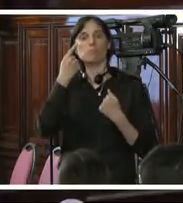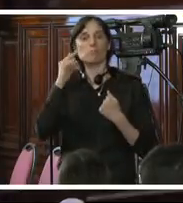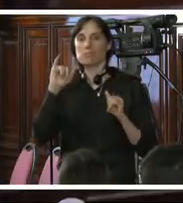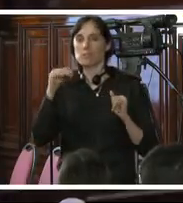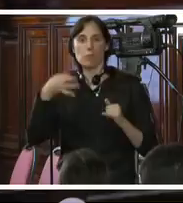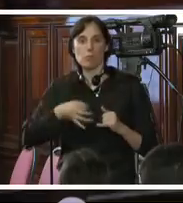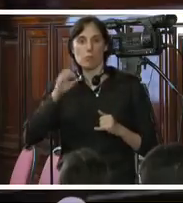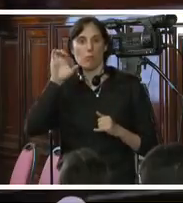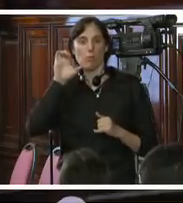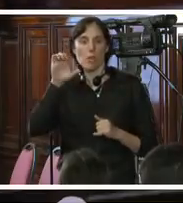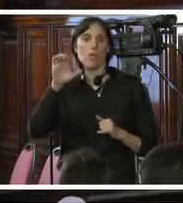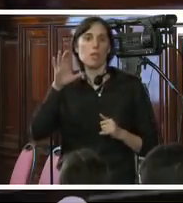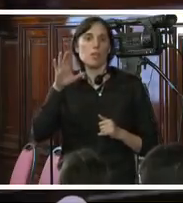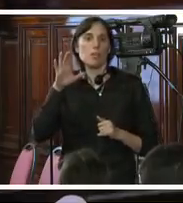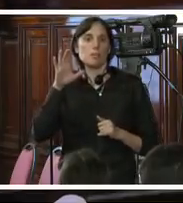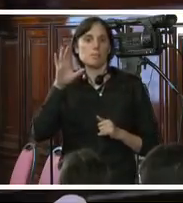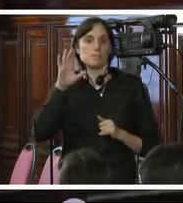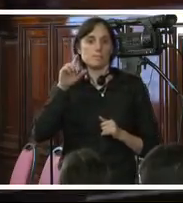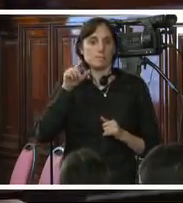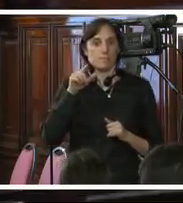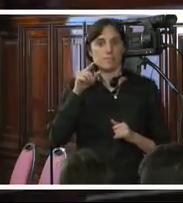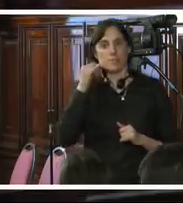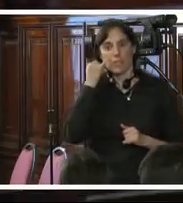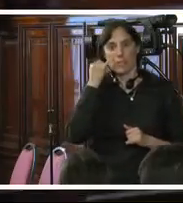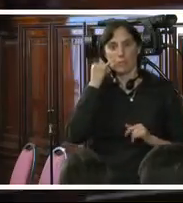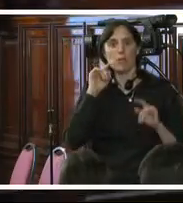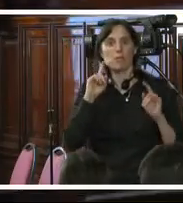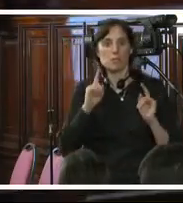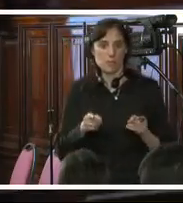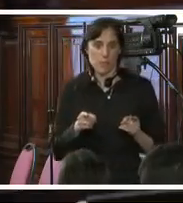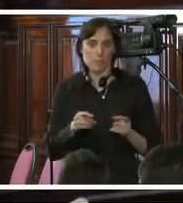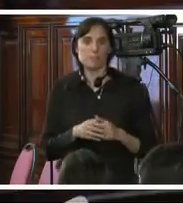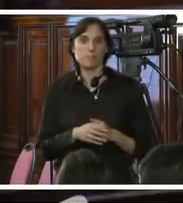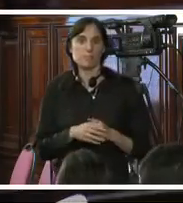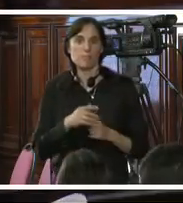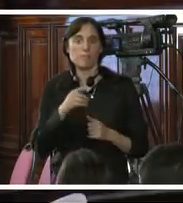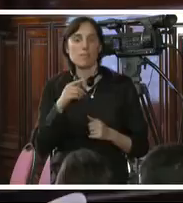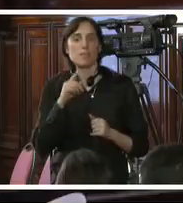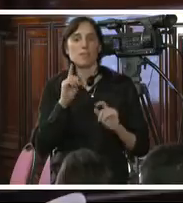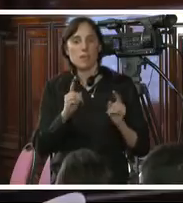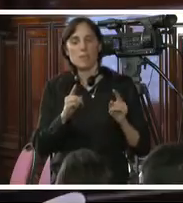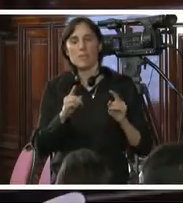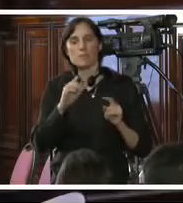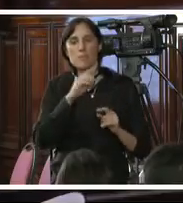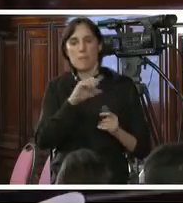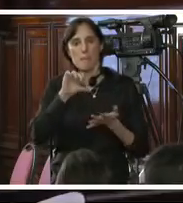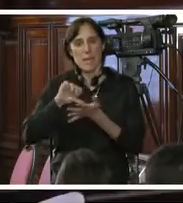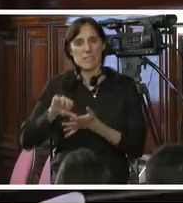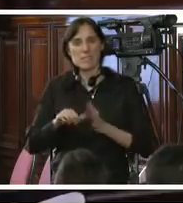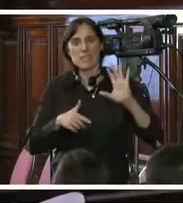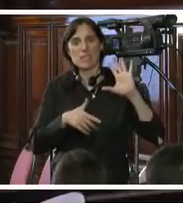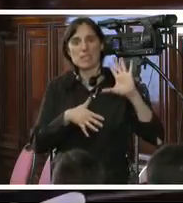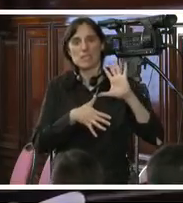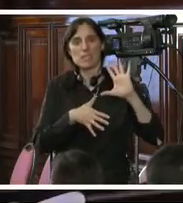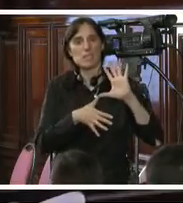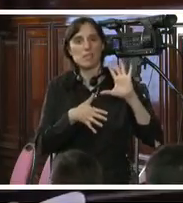que a las fiscalías llega solo el 5% de lo que realmente sucede. Los estados latinoamericanos no están